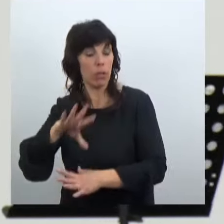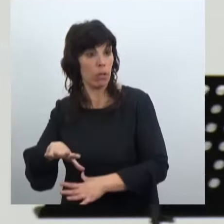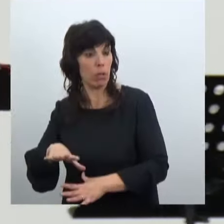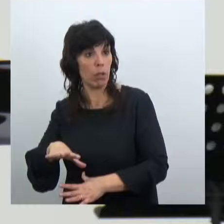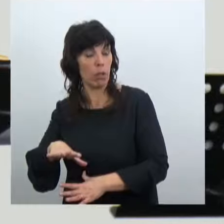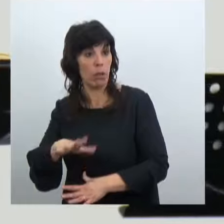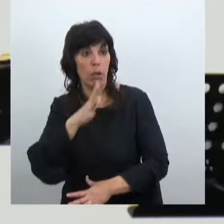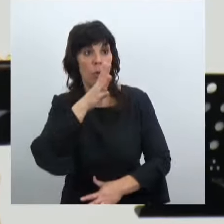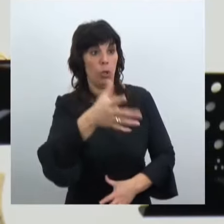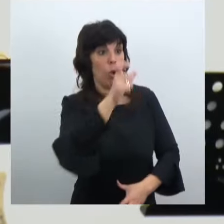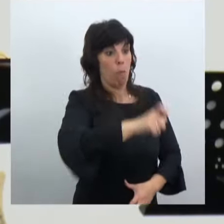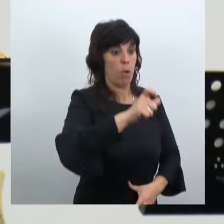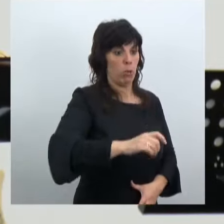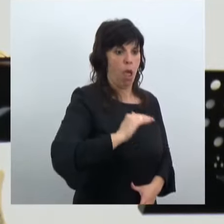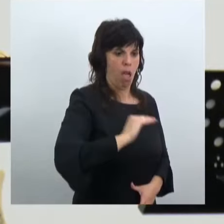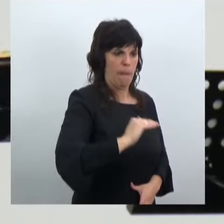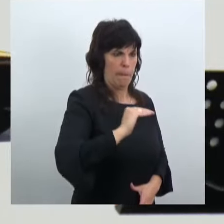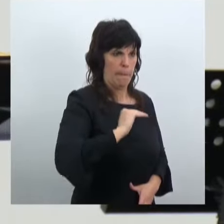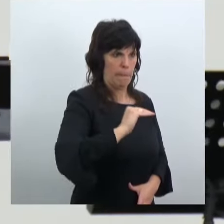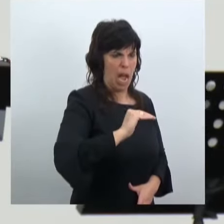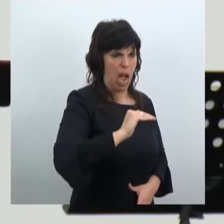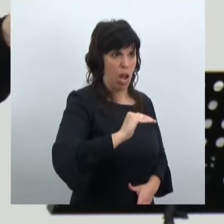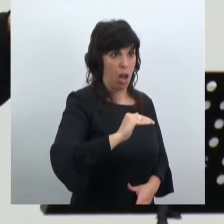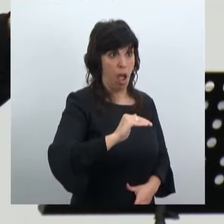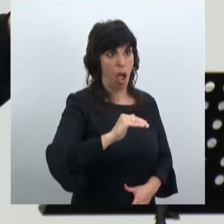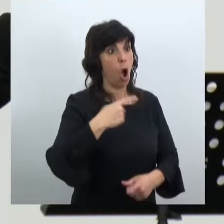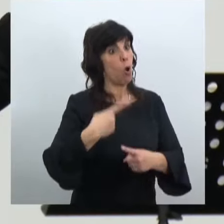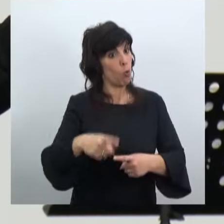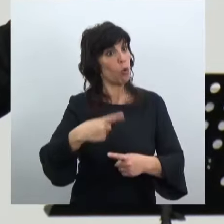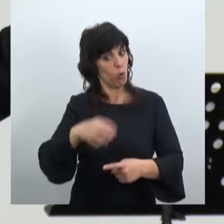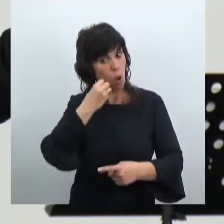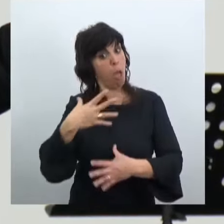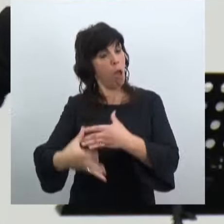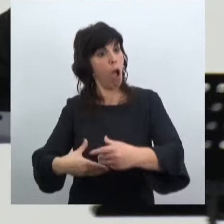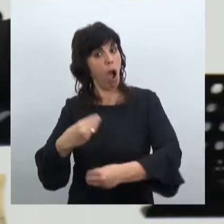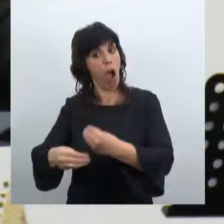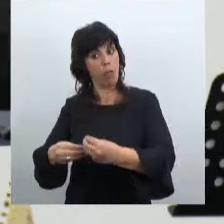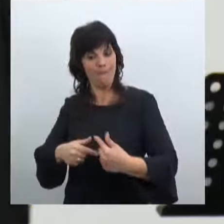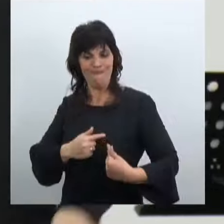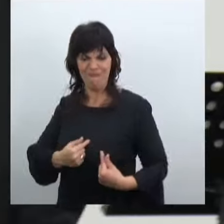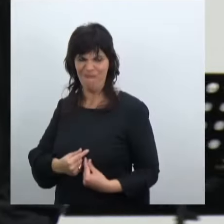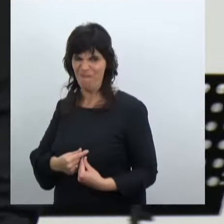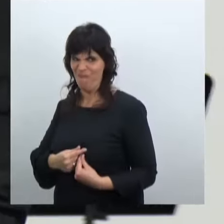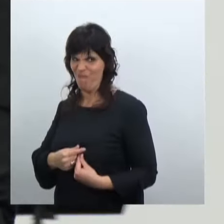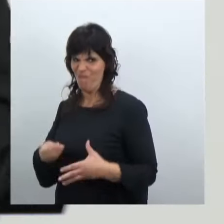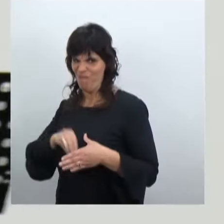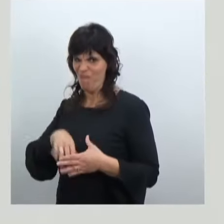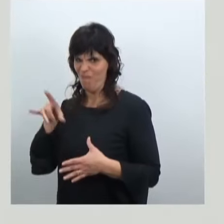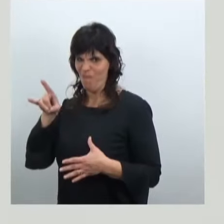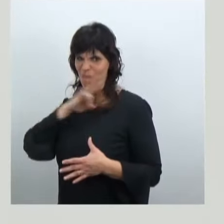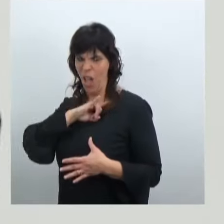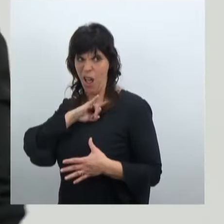Porque gente mala sabe hacer lo bueno, pero con mal corazón.